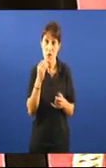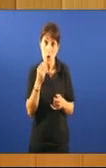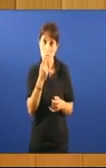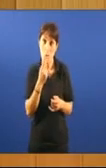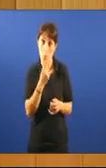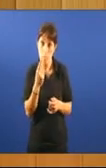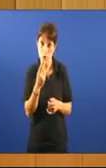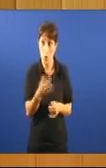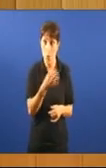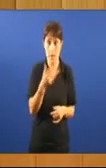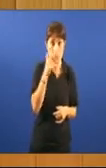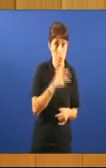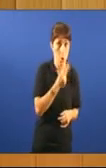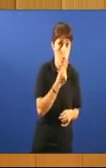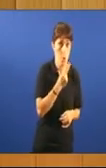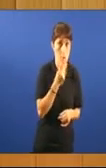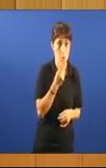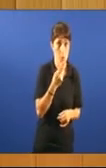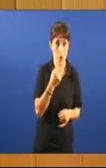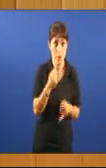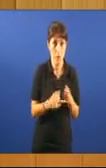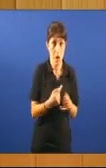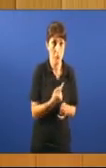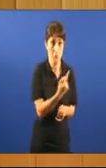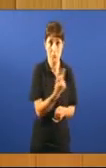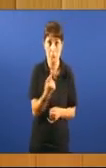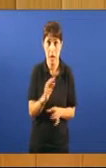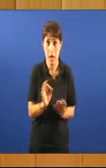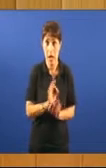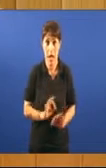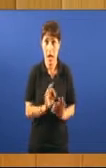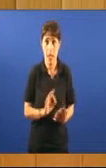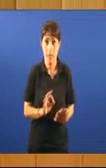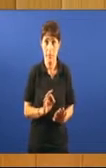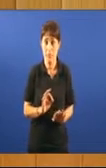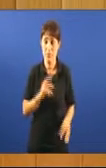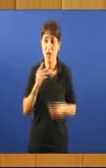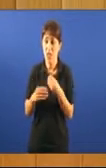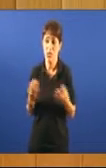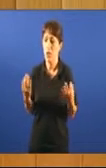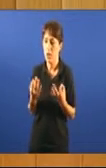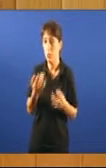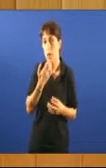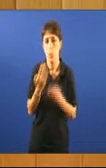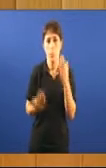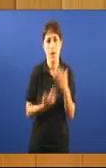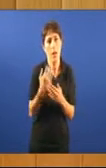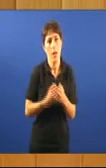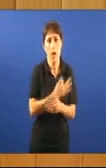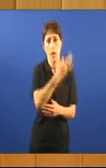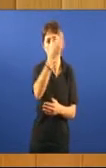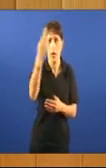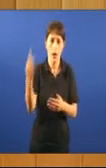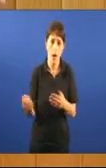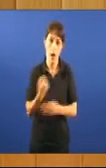Vigo. Pois tampouco. Voulle dicir, en cambio, o que si fixo. Votar pola mañá a favor do dique aquí e